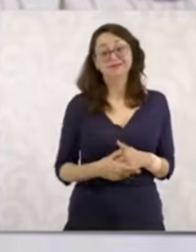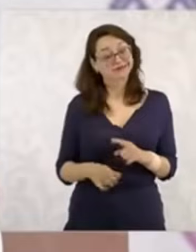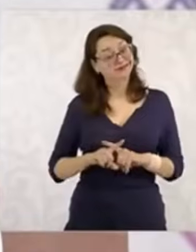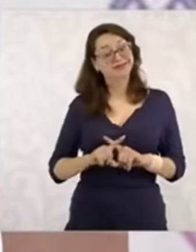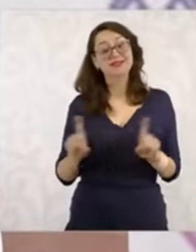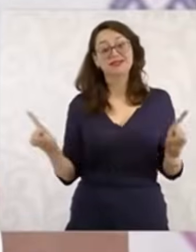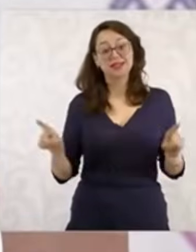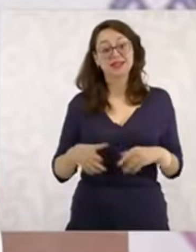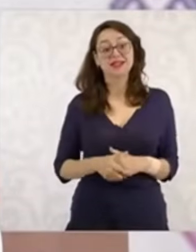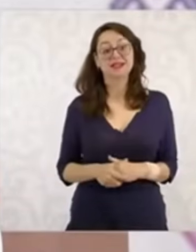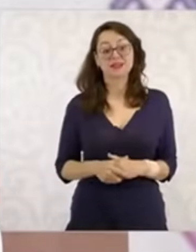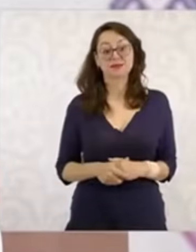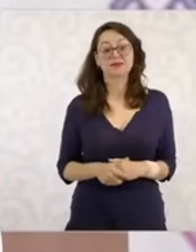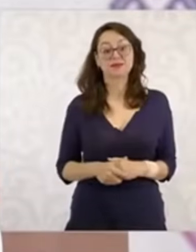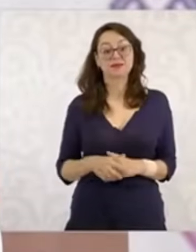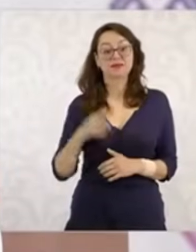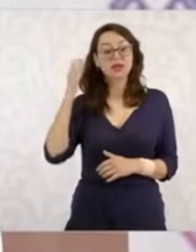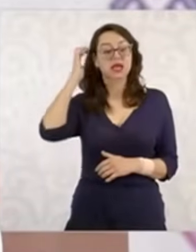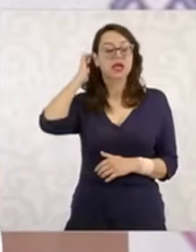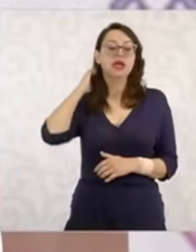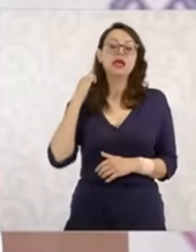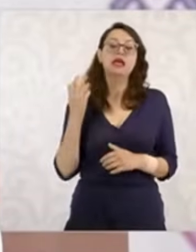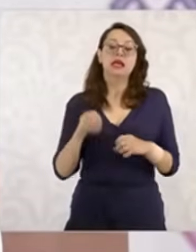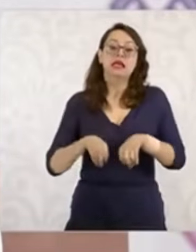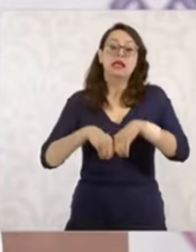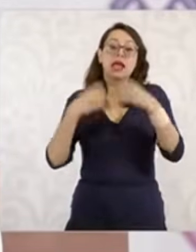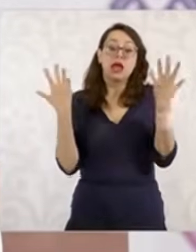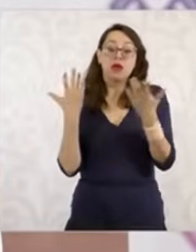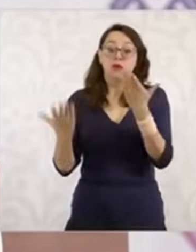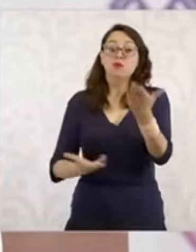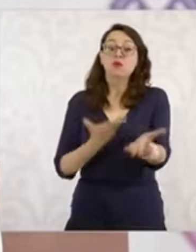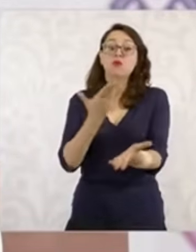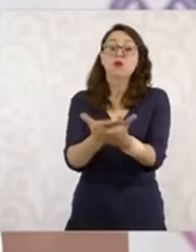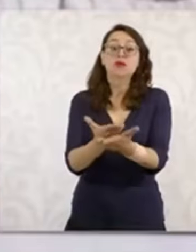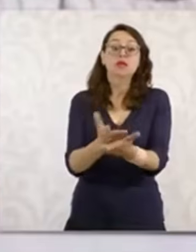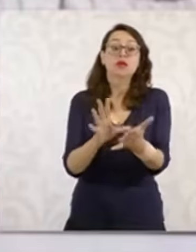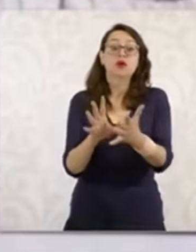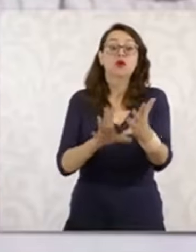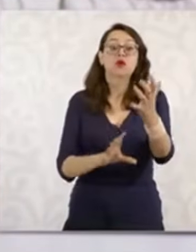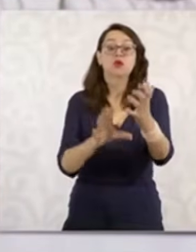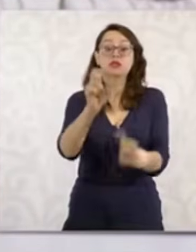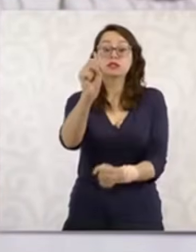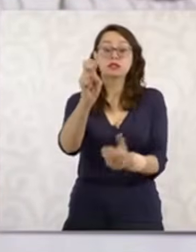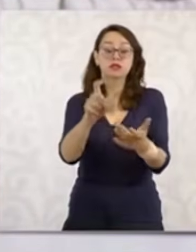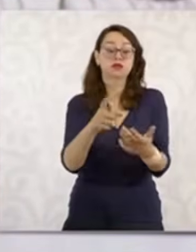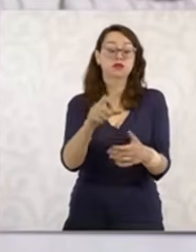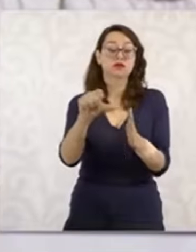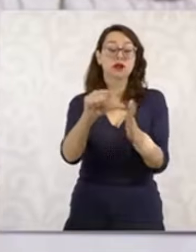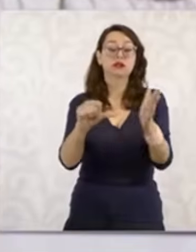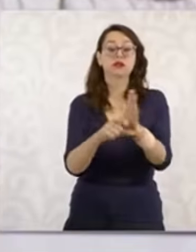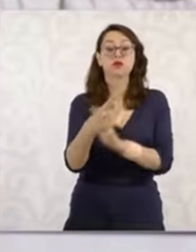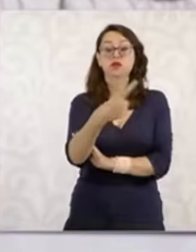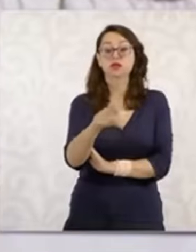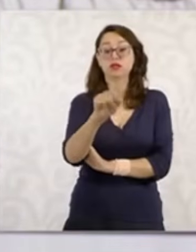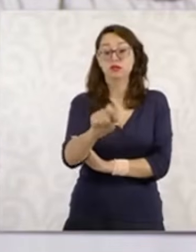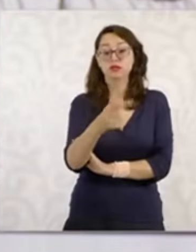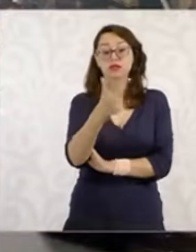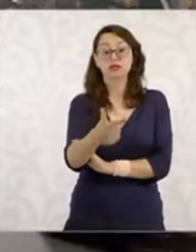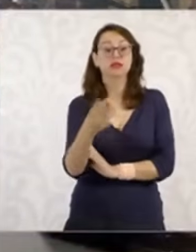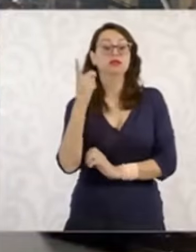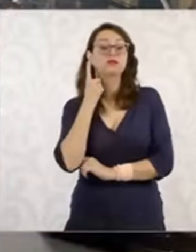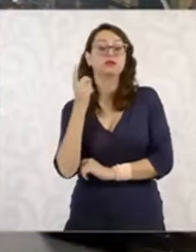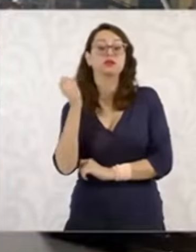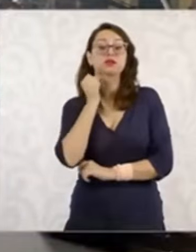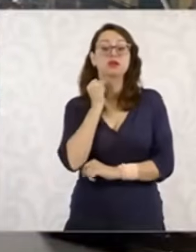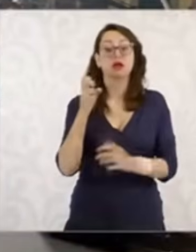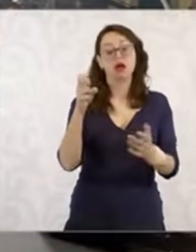distinto. Bueno, de ahora digo, si lo aprueba el Congreso, ¿verdad? Porque es una reforma al 127 constitucional. ¿Yo lo voy a